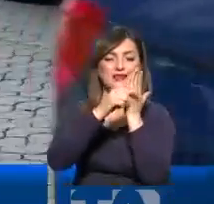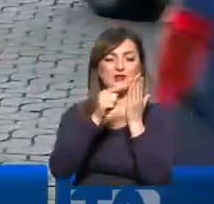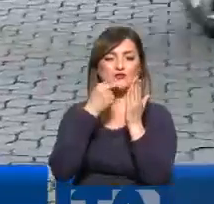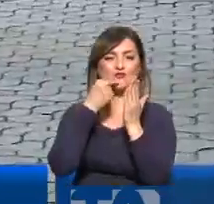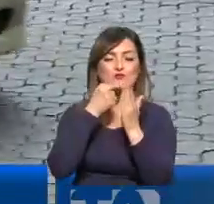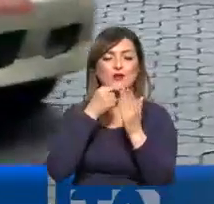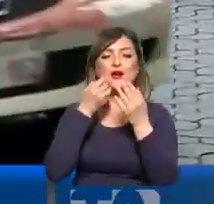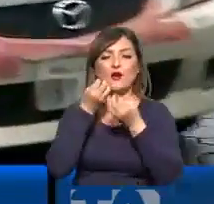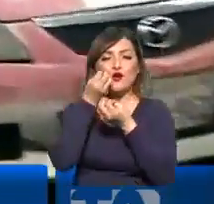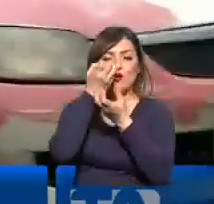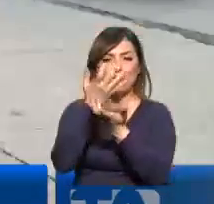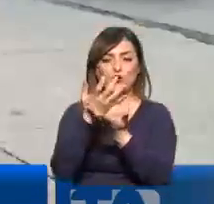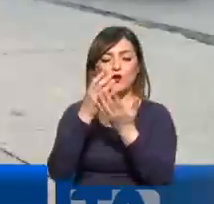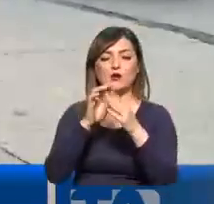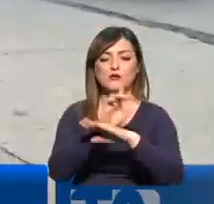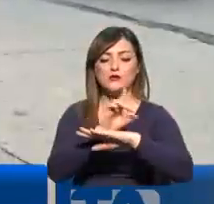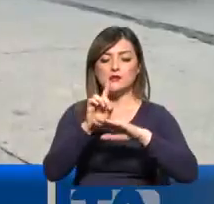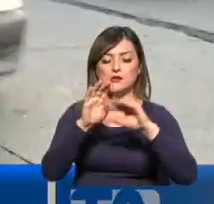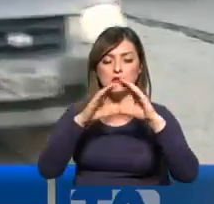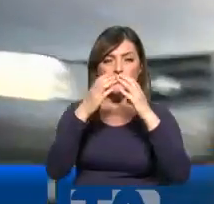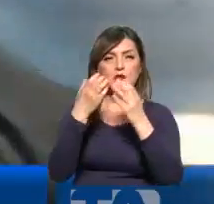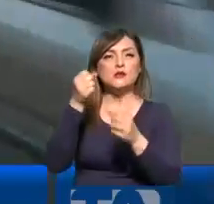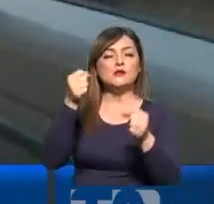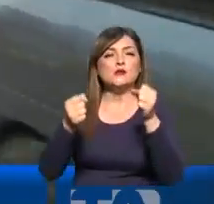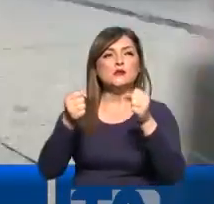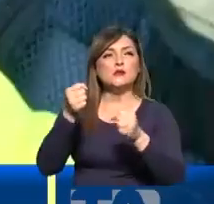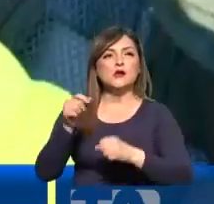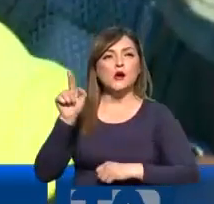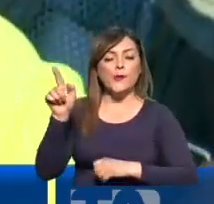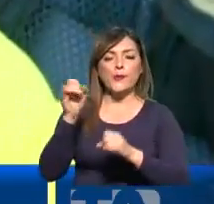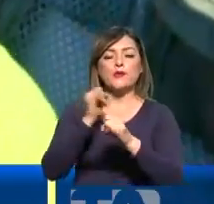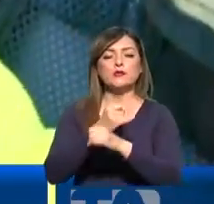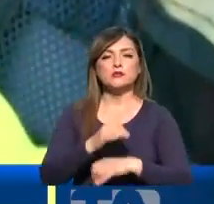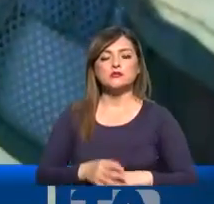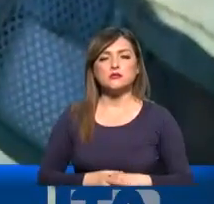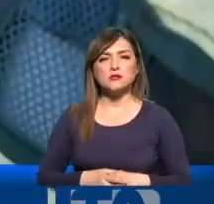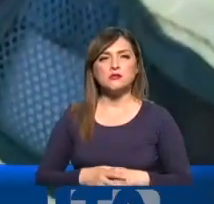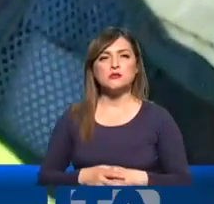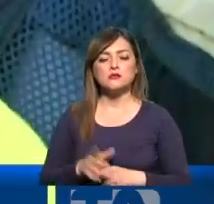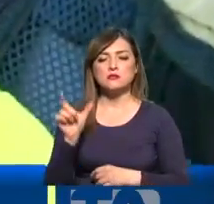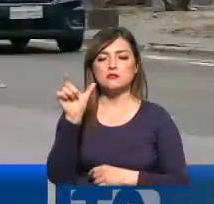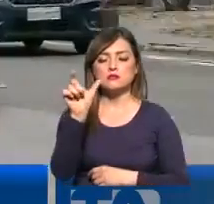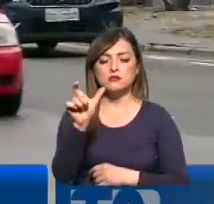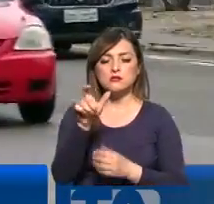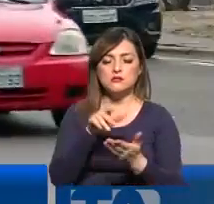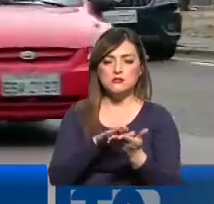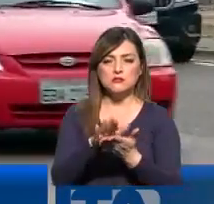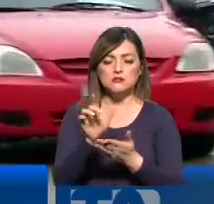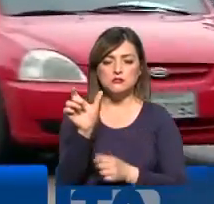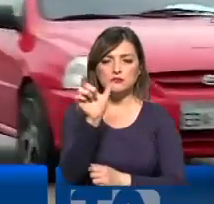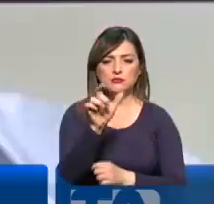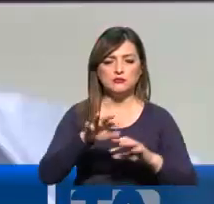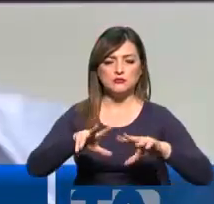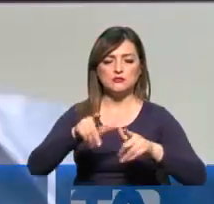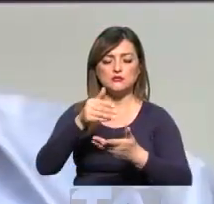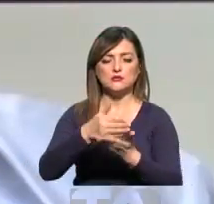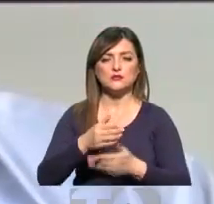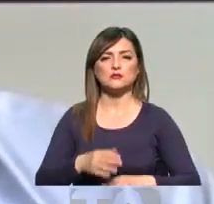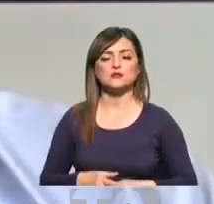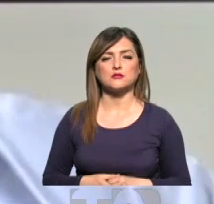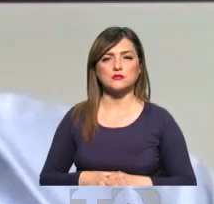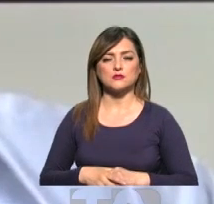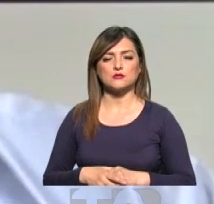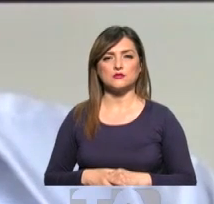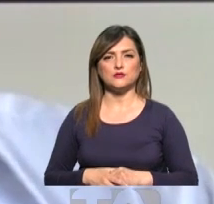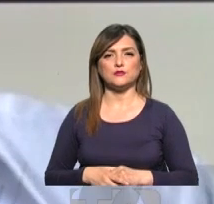anuncio que hizo el director de la Comisión de Tránsito del Ecuador de que la entidad deje de emitir licencias por los actos de corrupción. Cada una